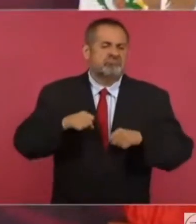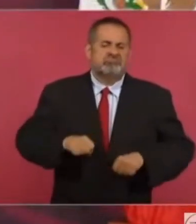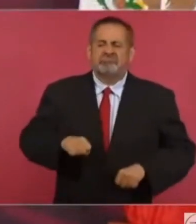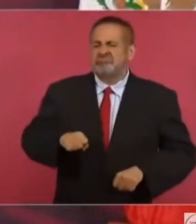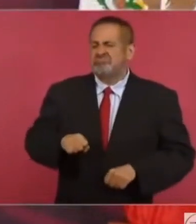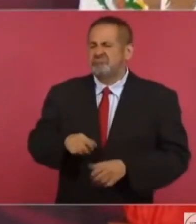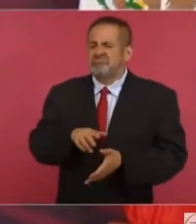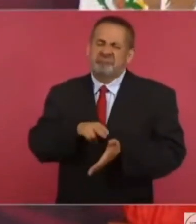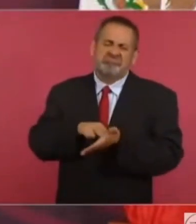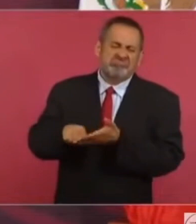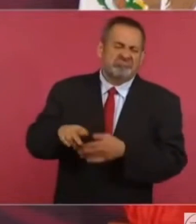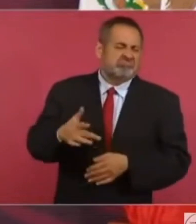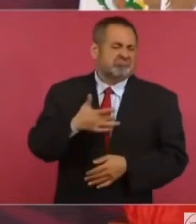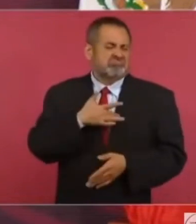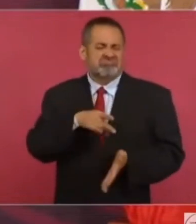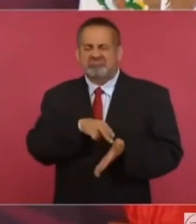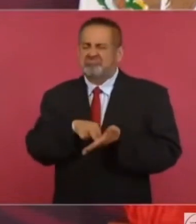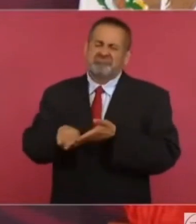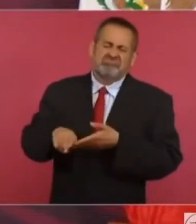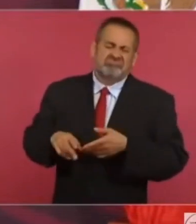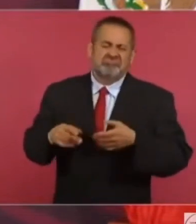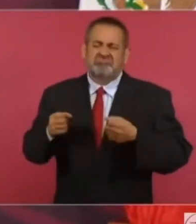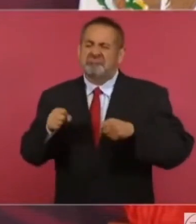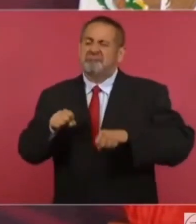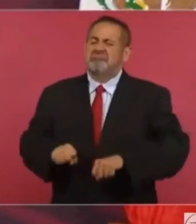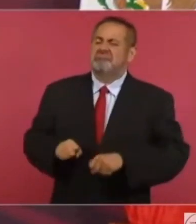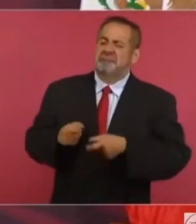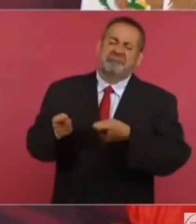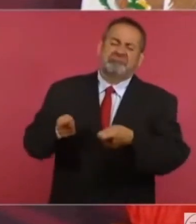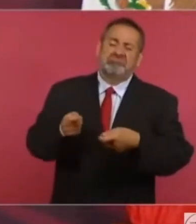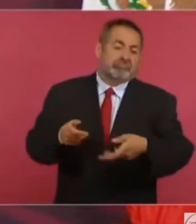prepotente, inhumano.